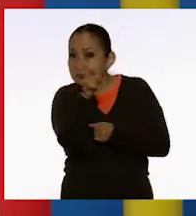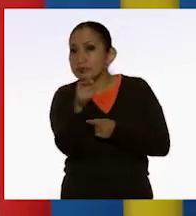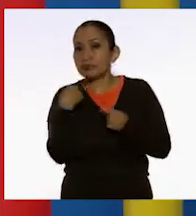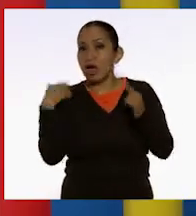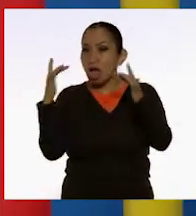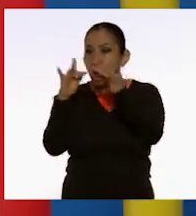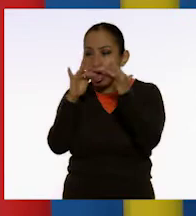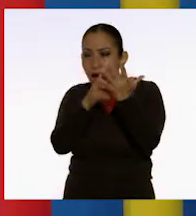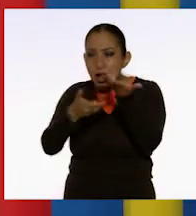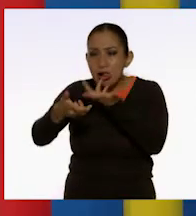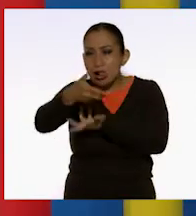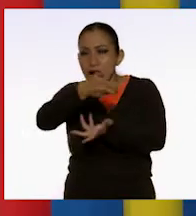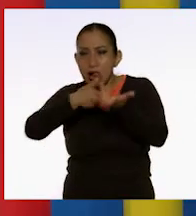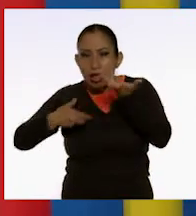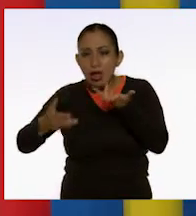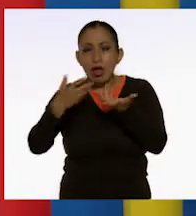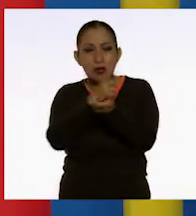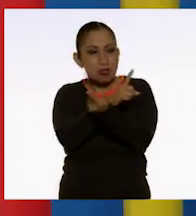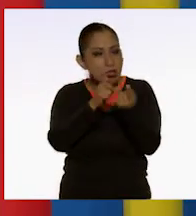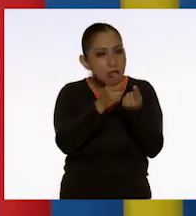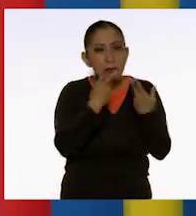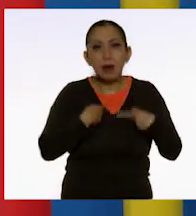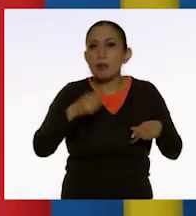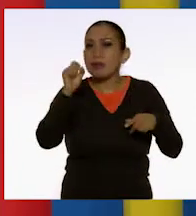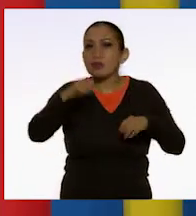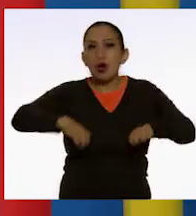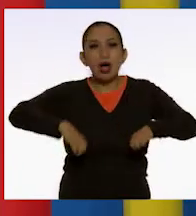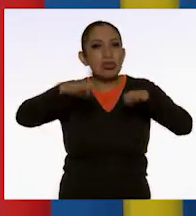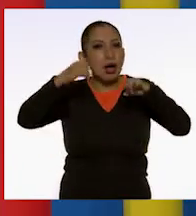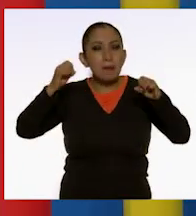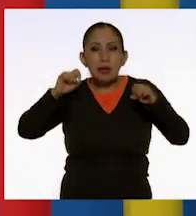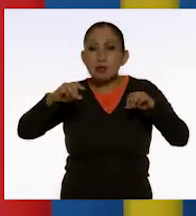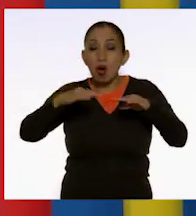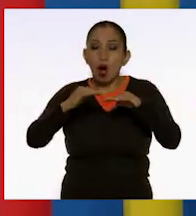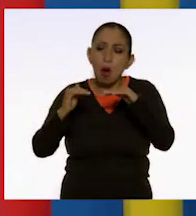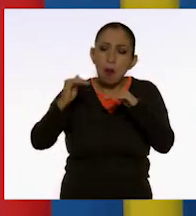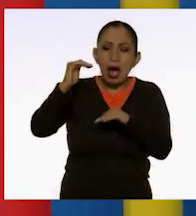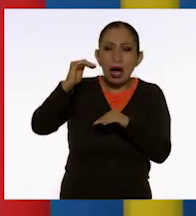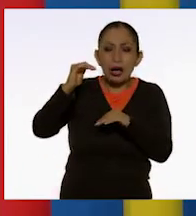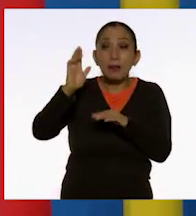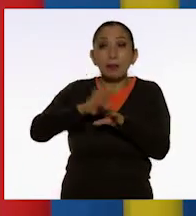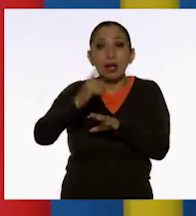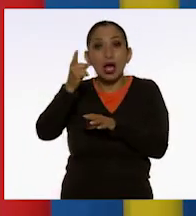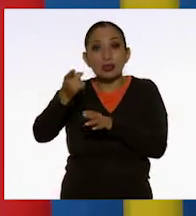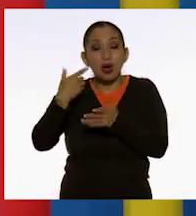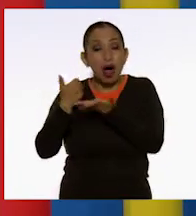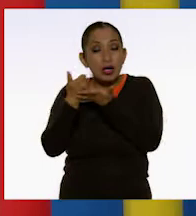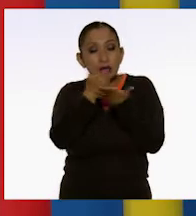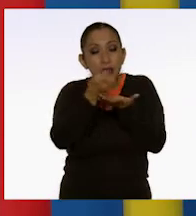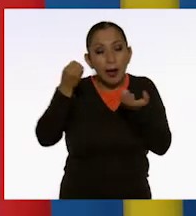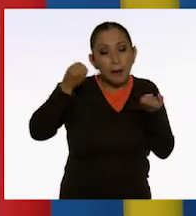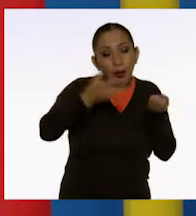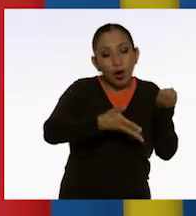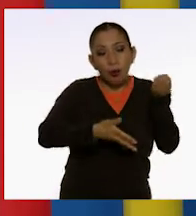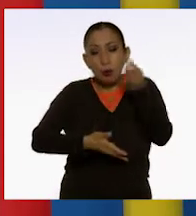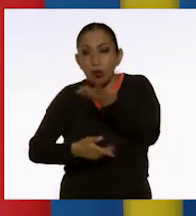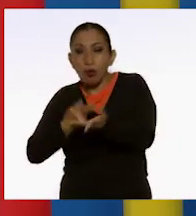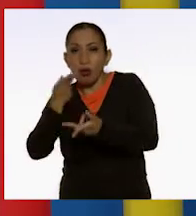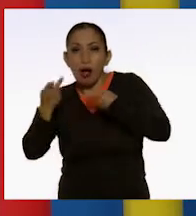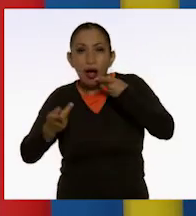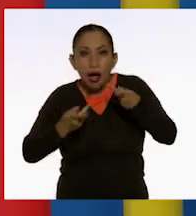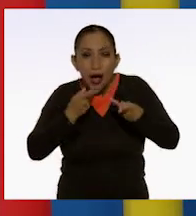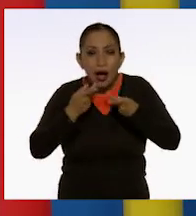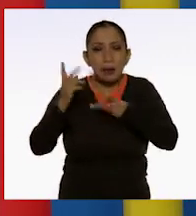interactúen y conviven con personas de su misma edad o mayores, porque eso favorece que dialoguen,